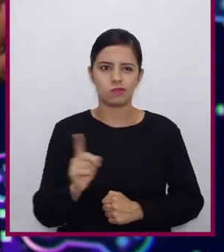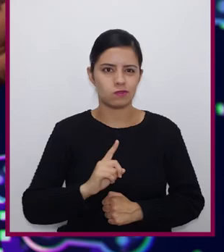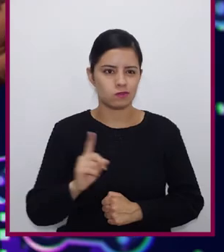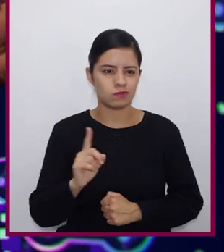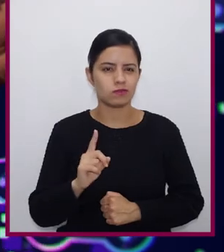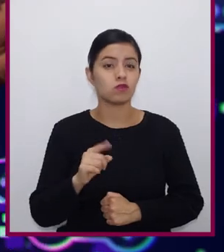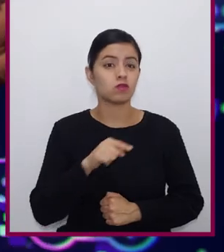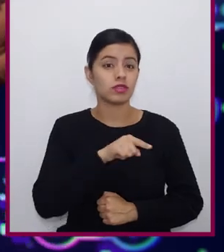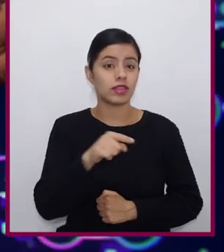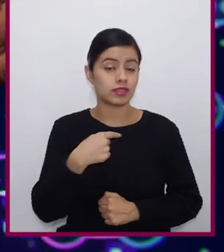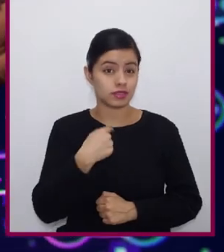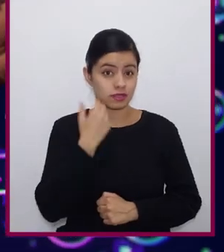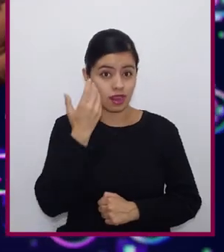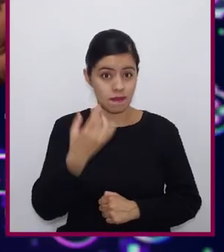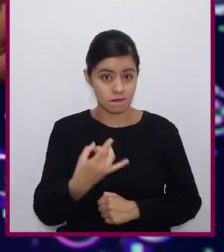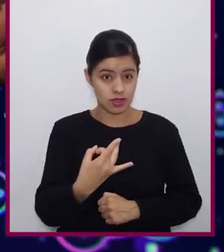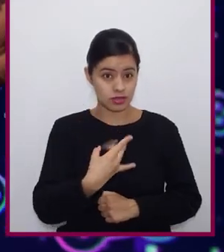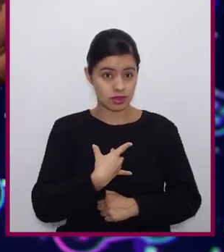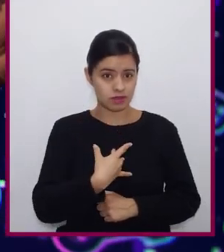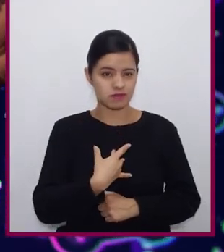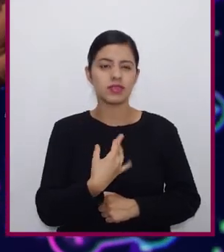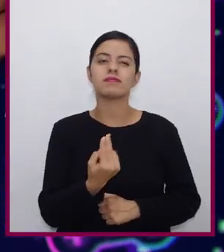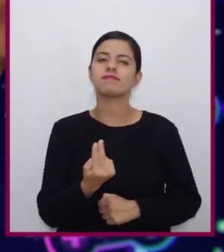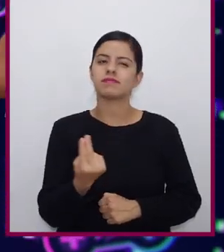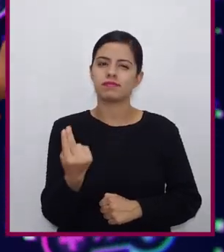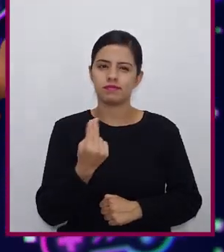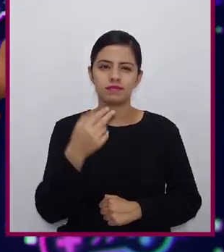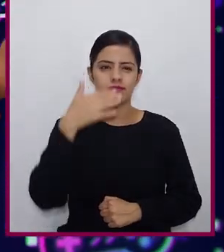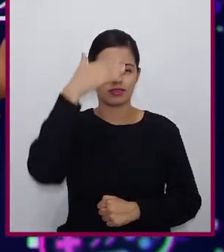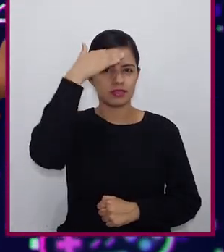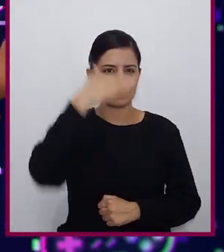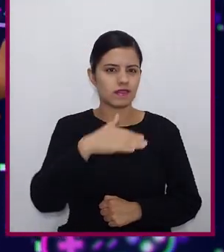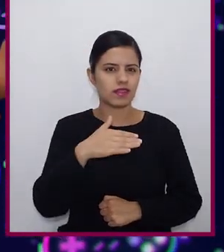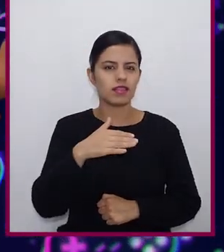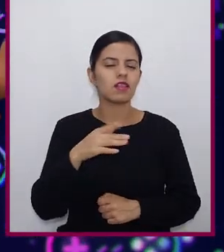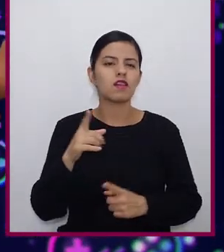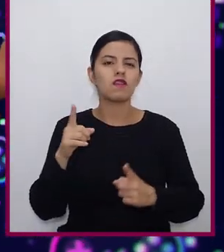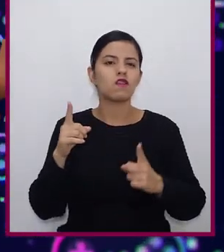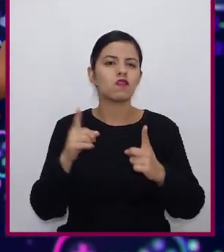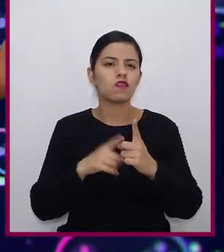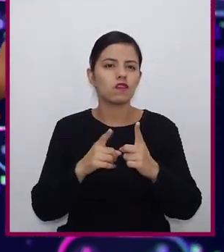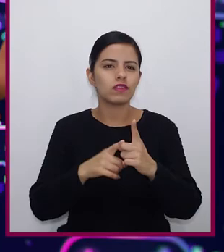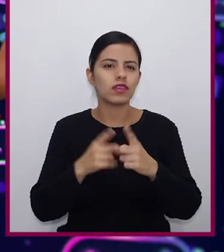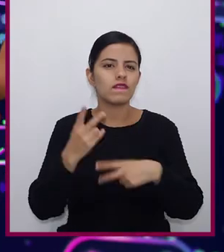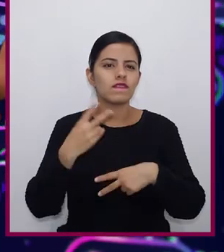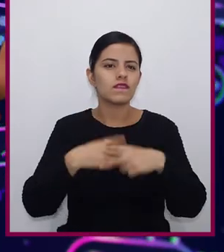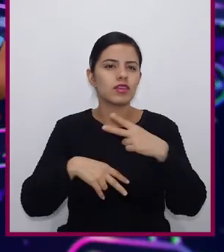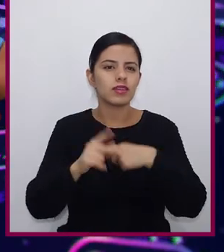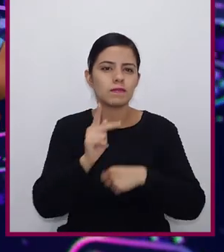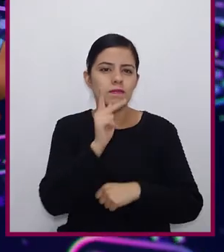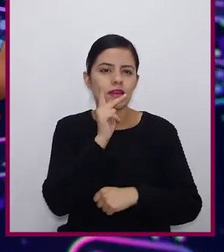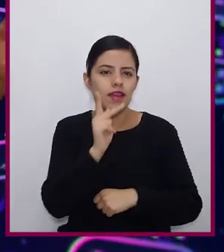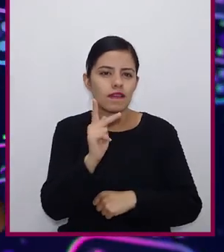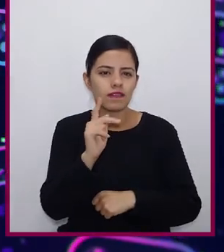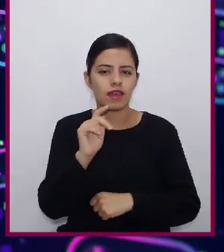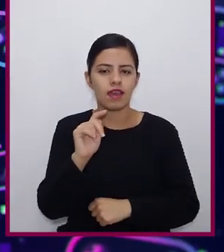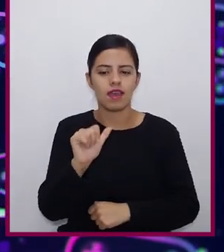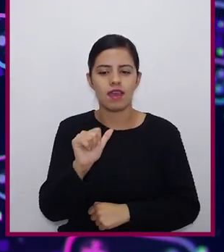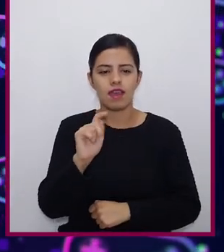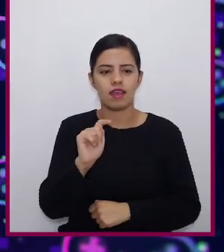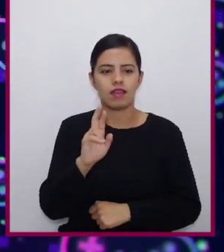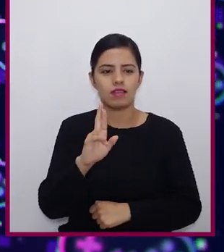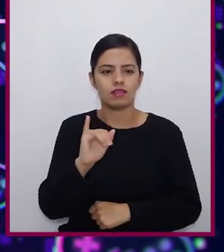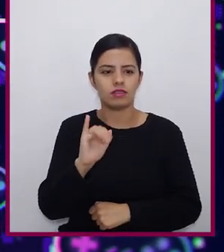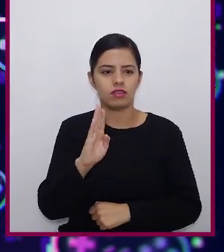para derrotarme, deben saber cuál es el origen del término atributos.